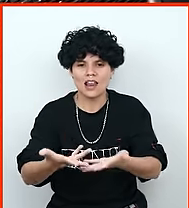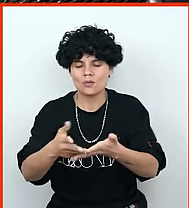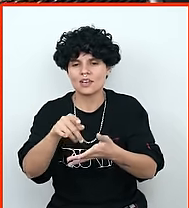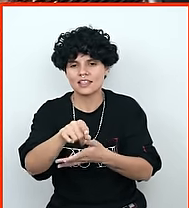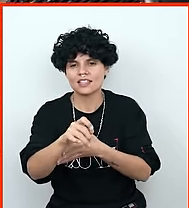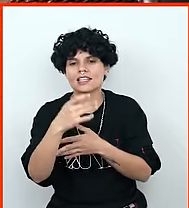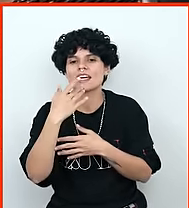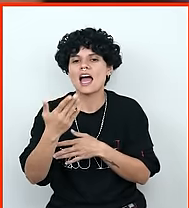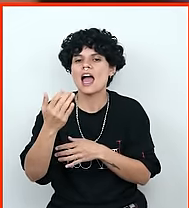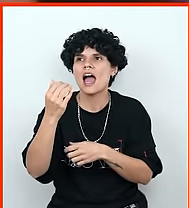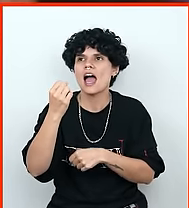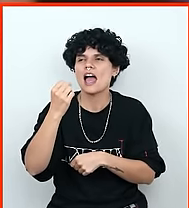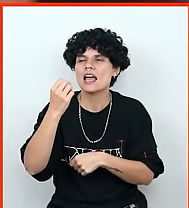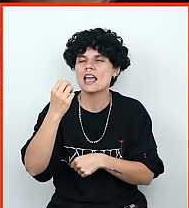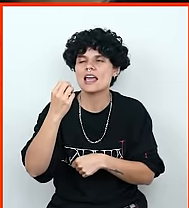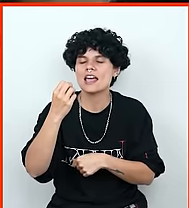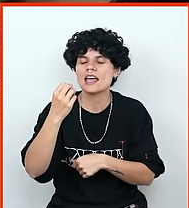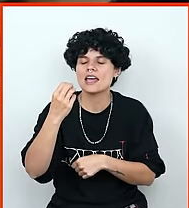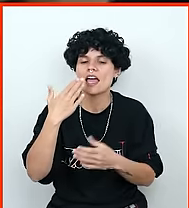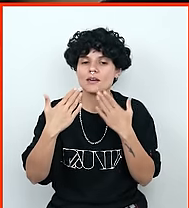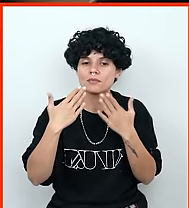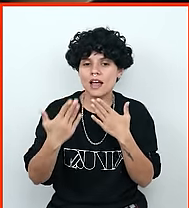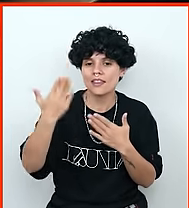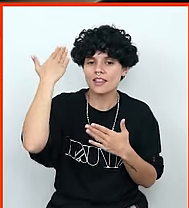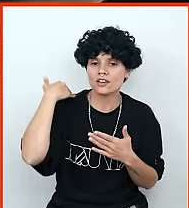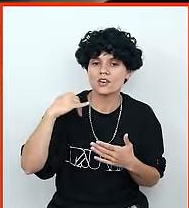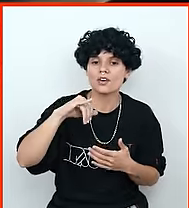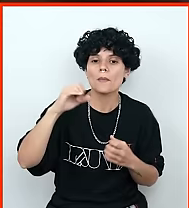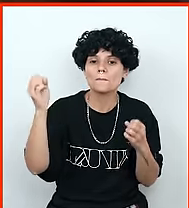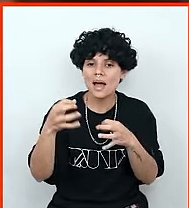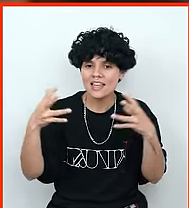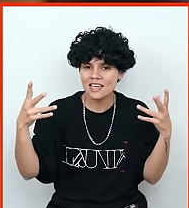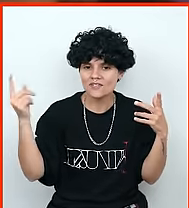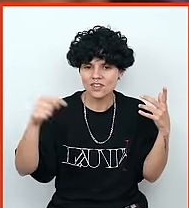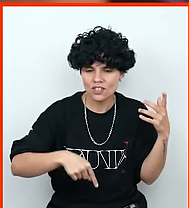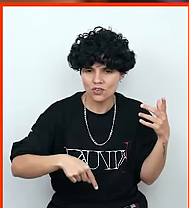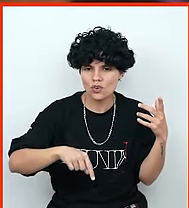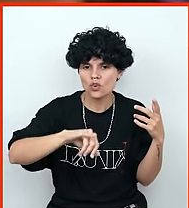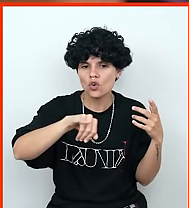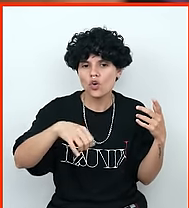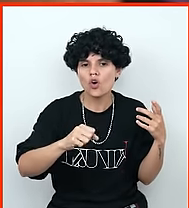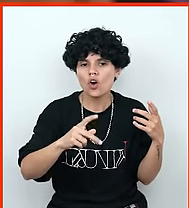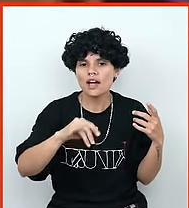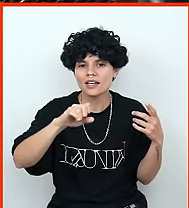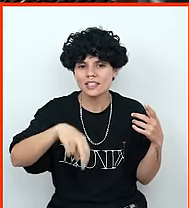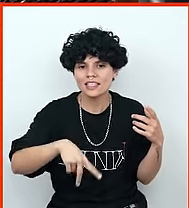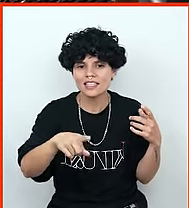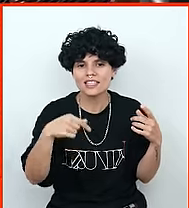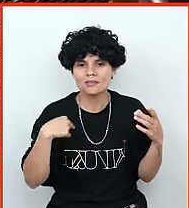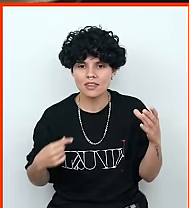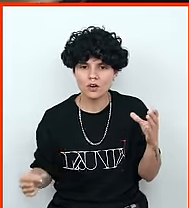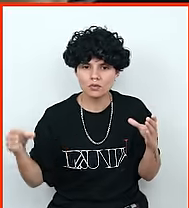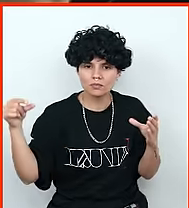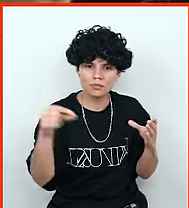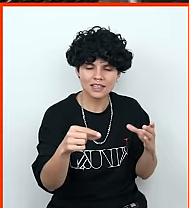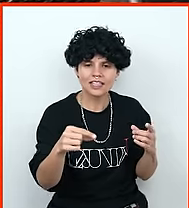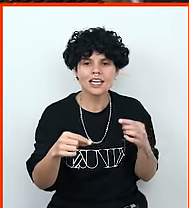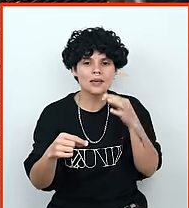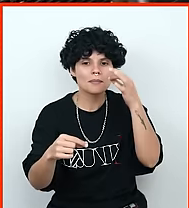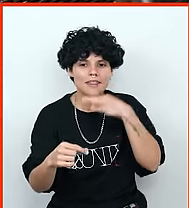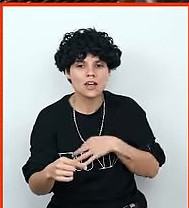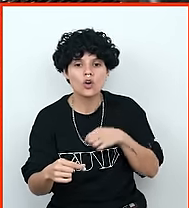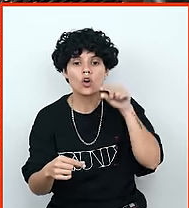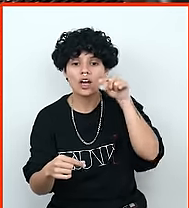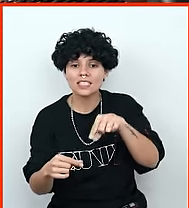capítulo pasado estuvo acá Joaquín, más conocido en el mundo entero como... Magic Mike. Sí, pues Magic. Y me dejó un beat. Y